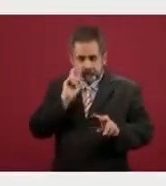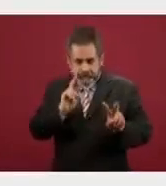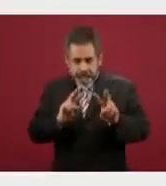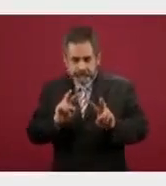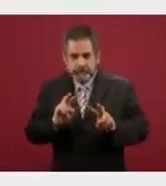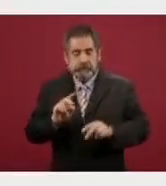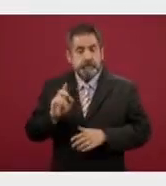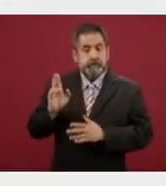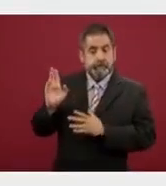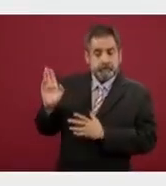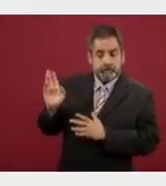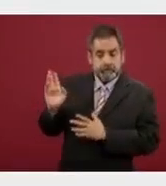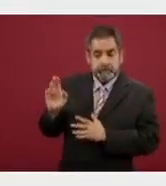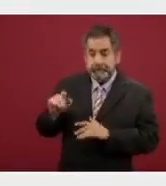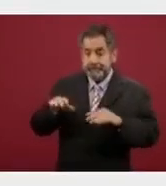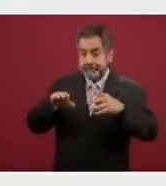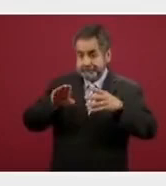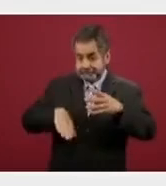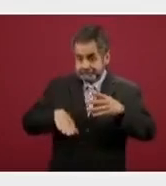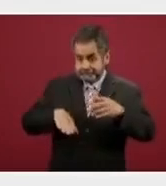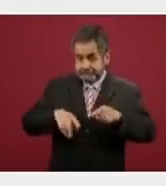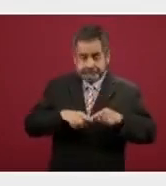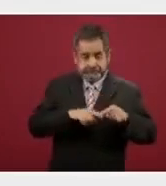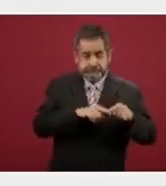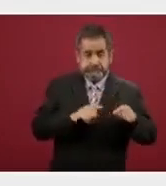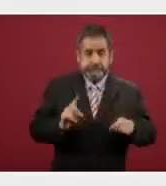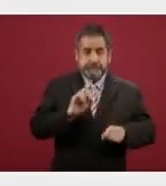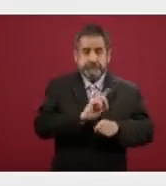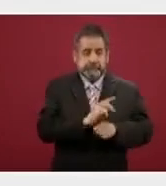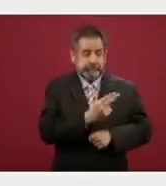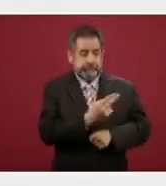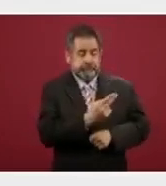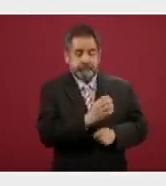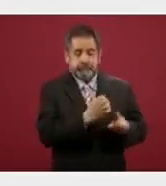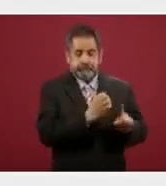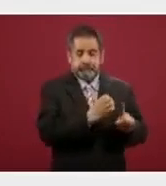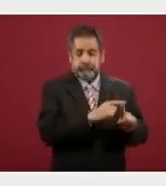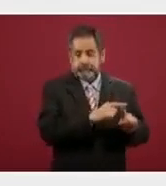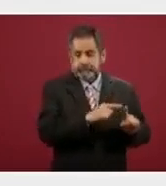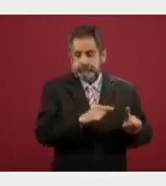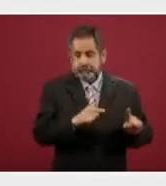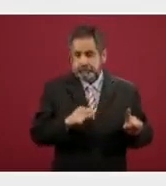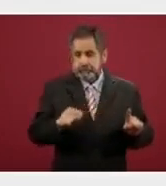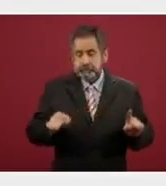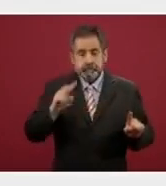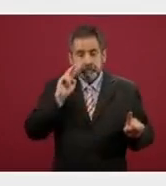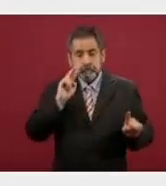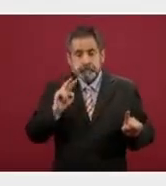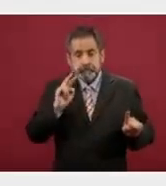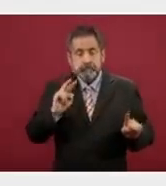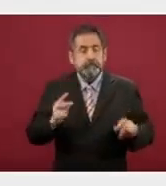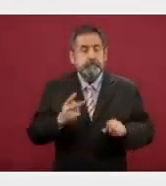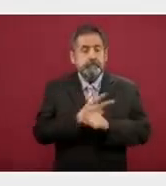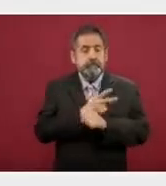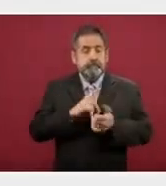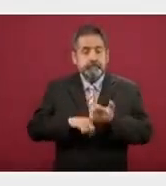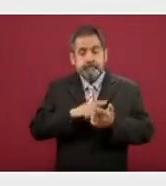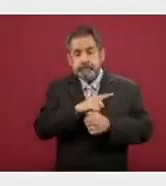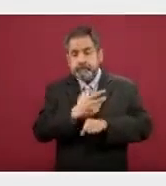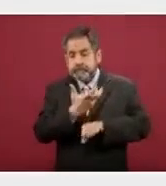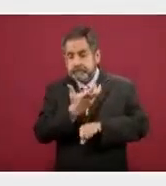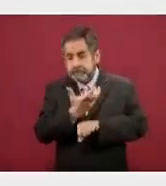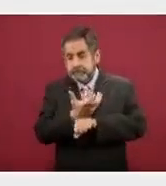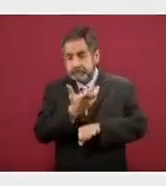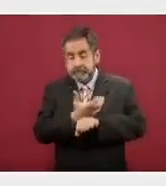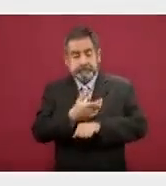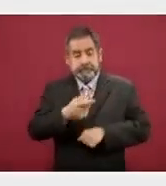pero abajo son los días que se cuentan desde el 25 de enero, en donde Estados Unidos detectó